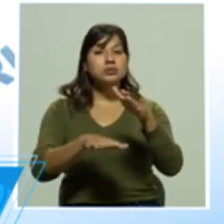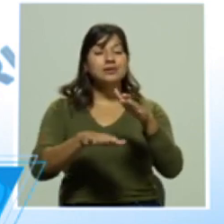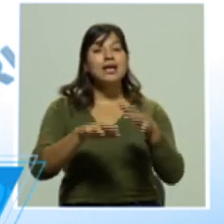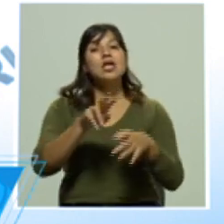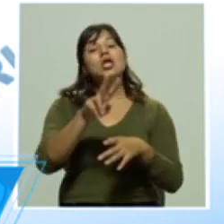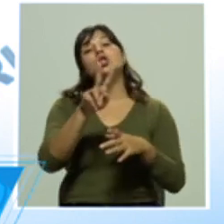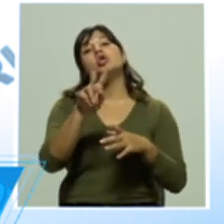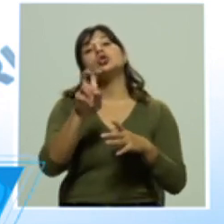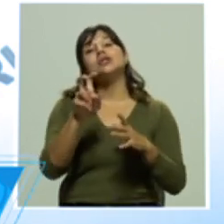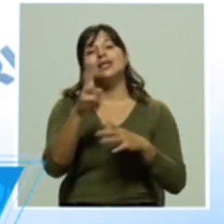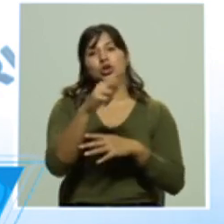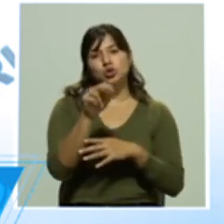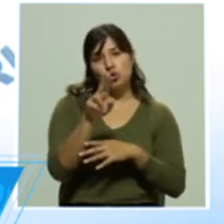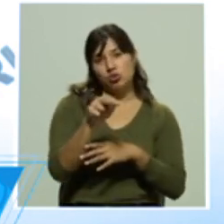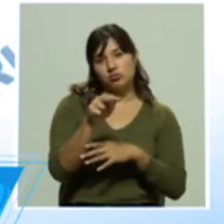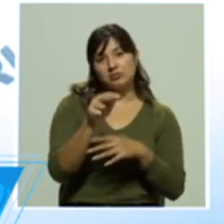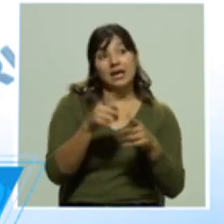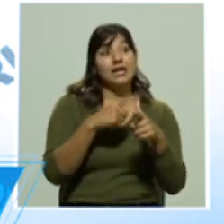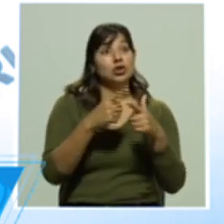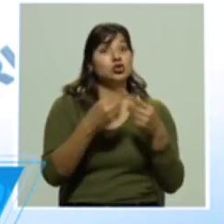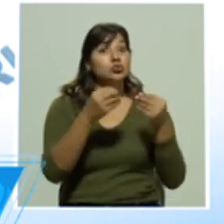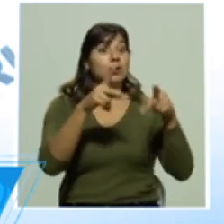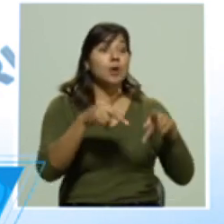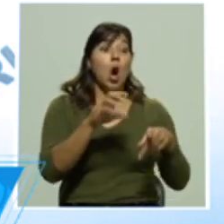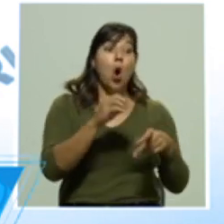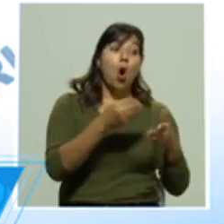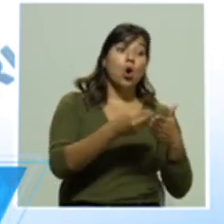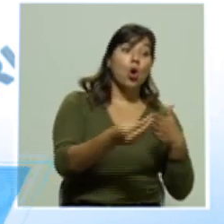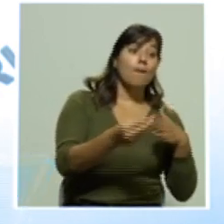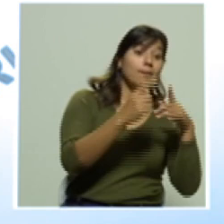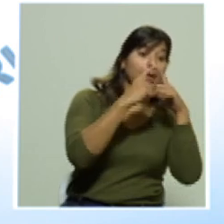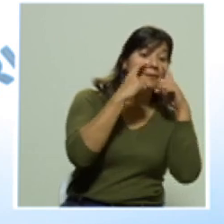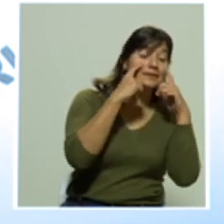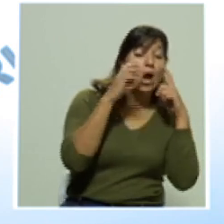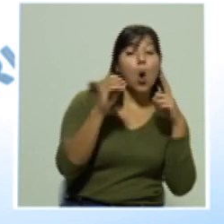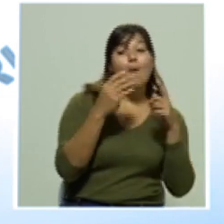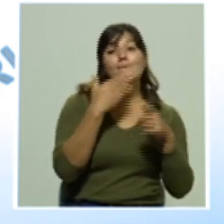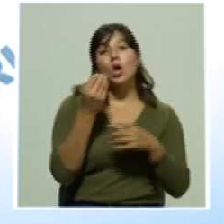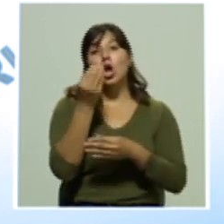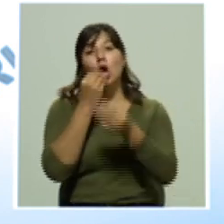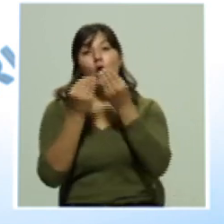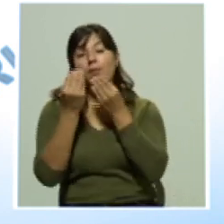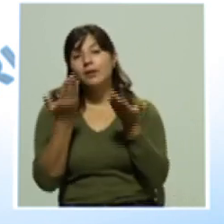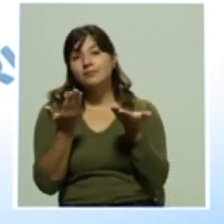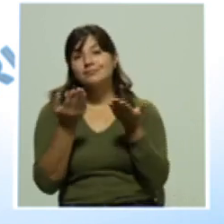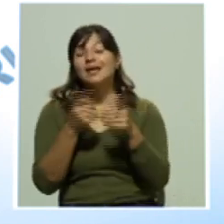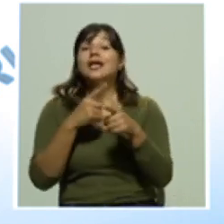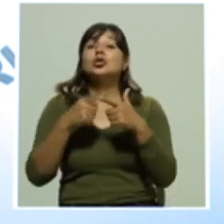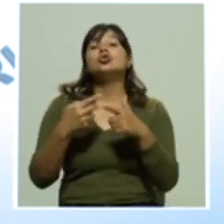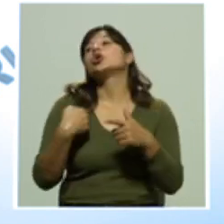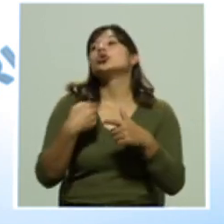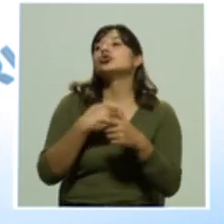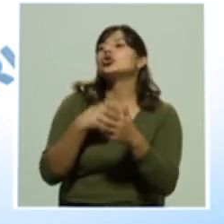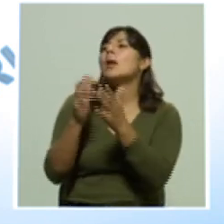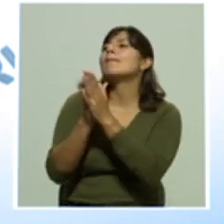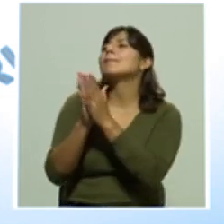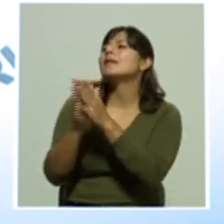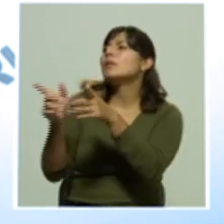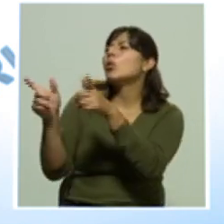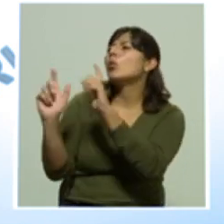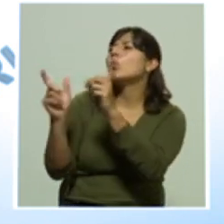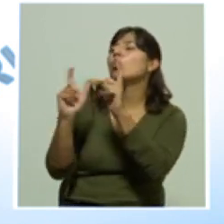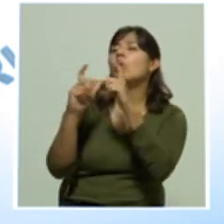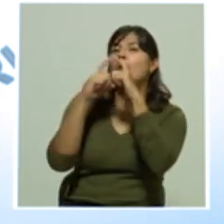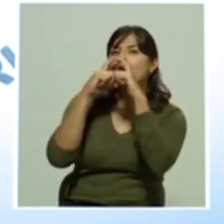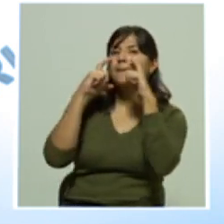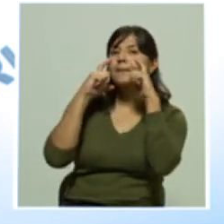come. Esa es la realidad de este país en este momento. Entonces el colegio se abocó a pedir donaciones de mascarillas de tela que las pueden lavar